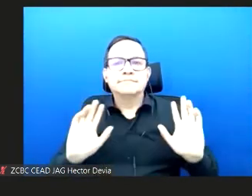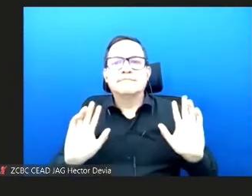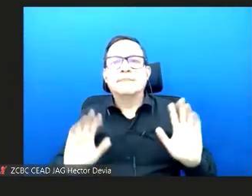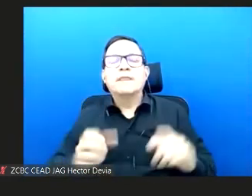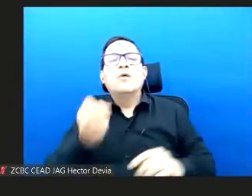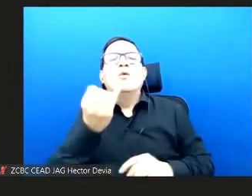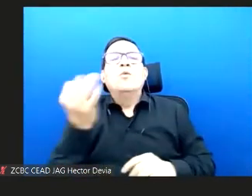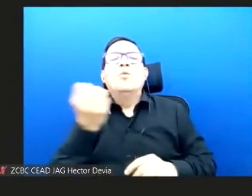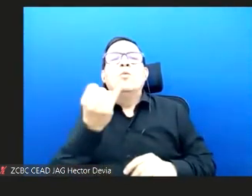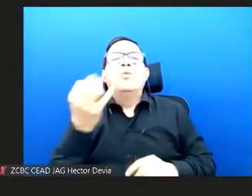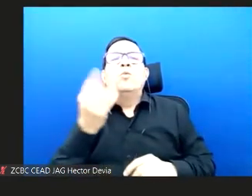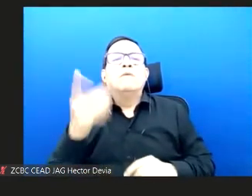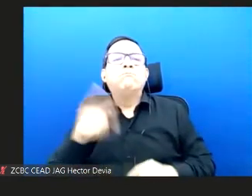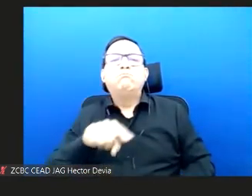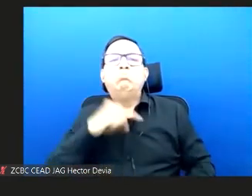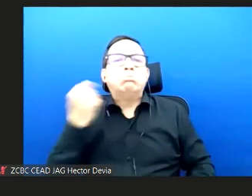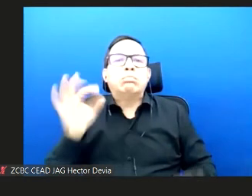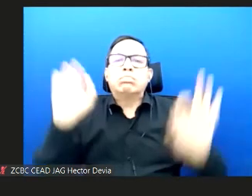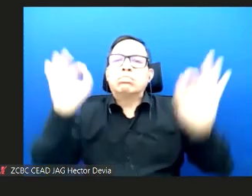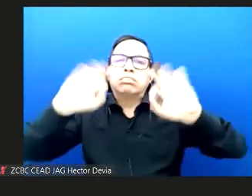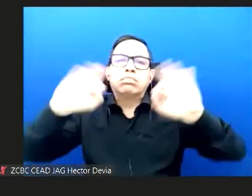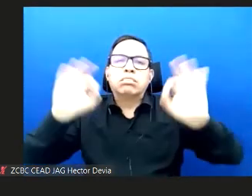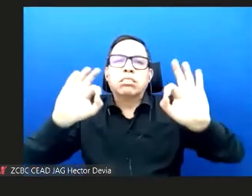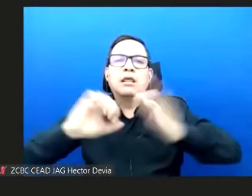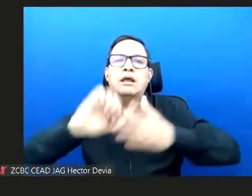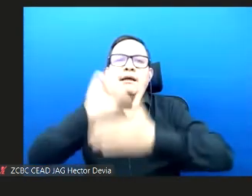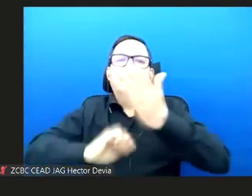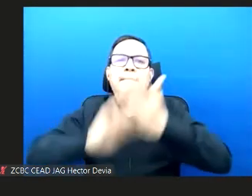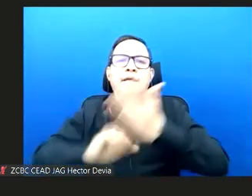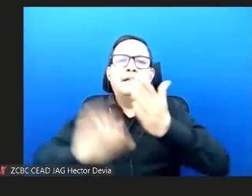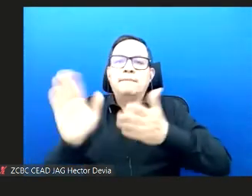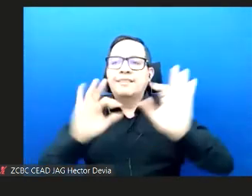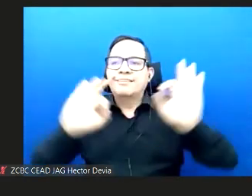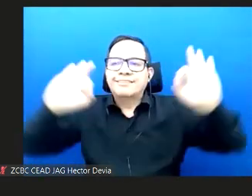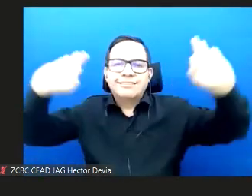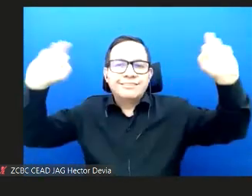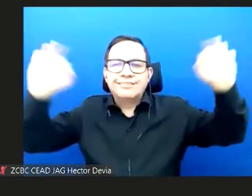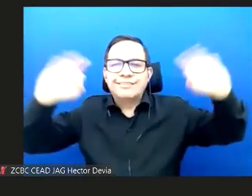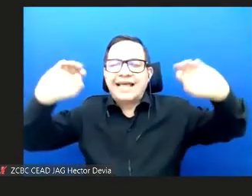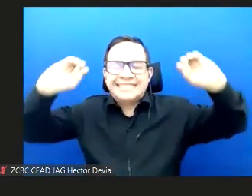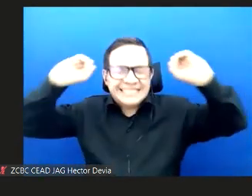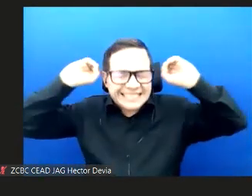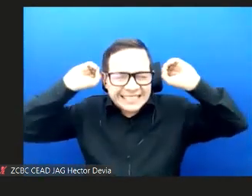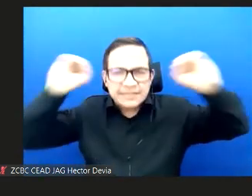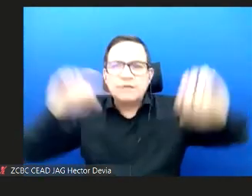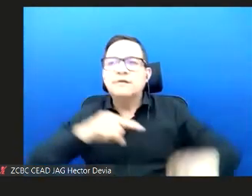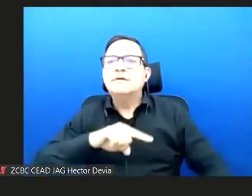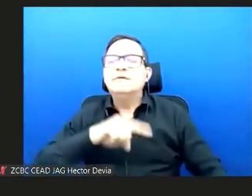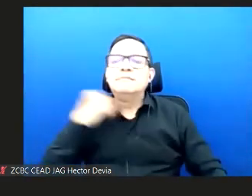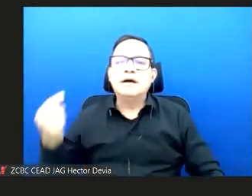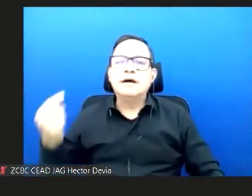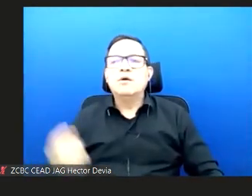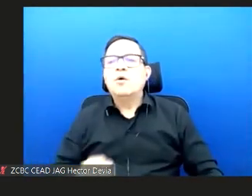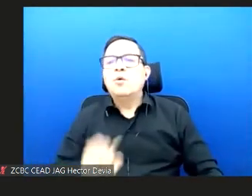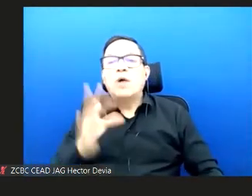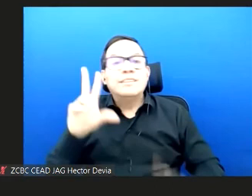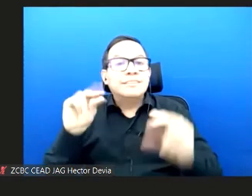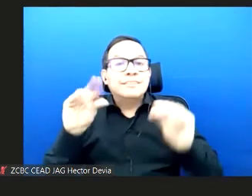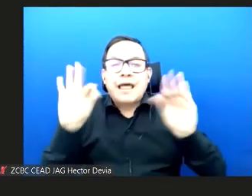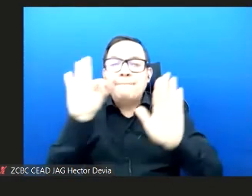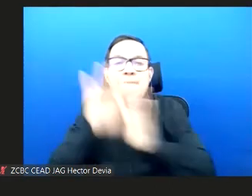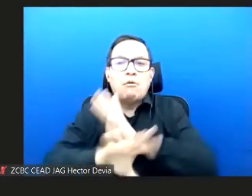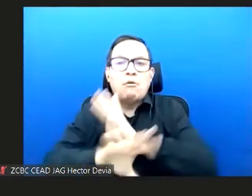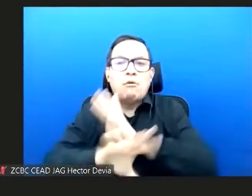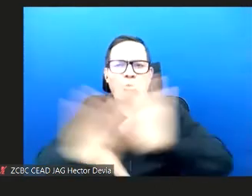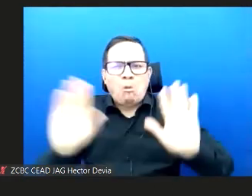¿Cuántos no perdieron ninguna materia? ¿Listo? No perdieron ni una sola materia. Fíjense, en el conjunto A tenemos aquellos que